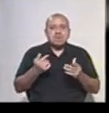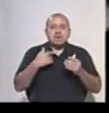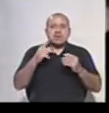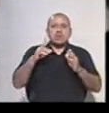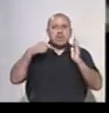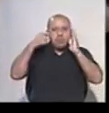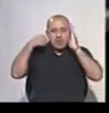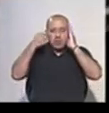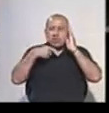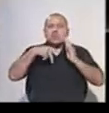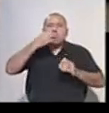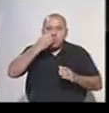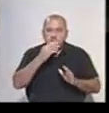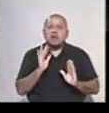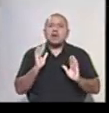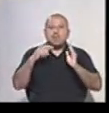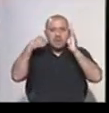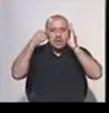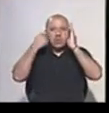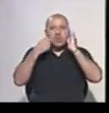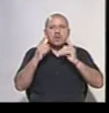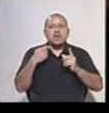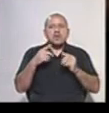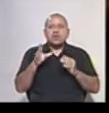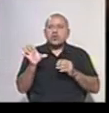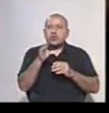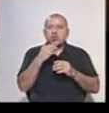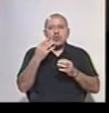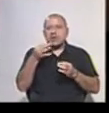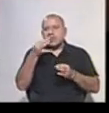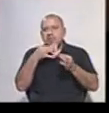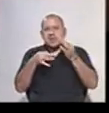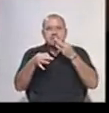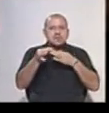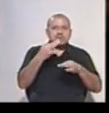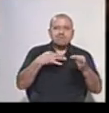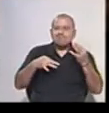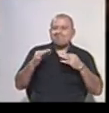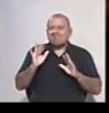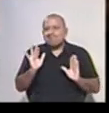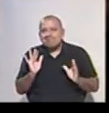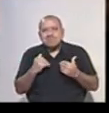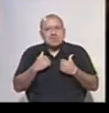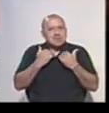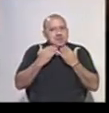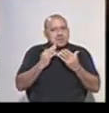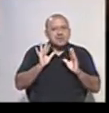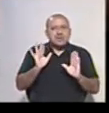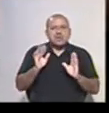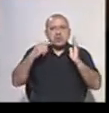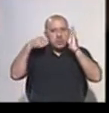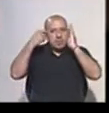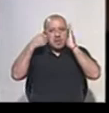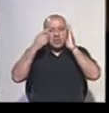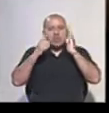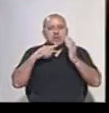una buenísima película, pero creo que conspira todo lo que te ha hablado de ella. Me parece que es una película que entiendo